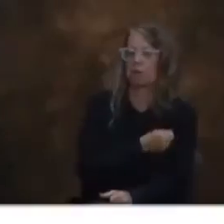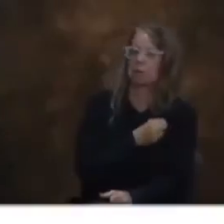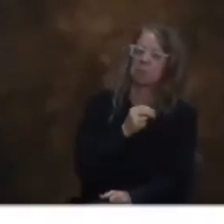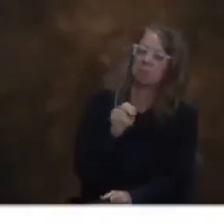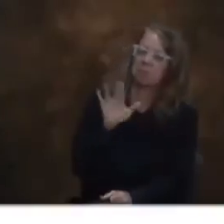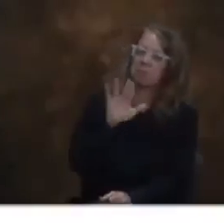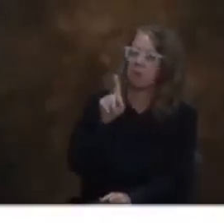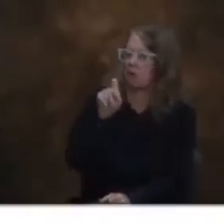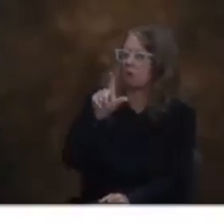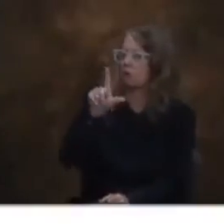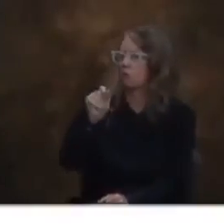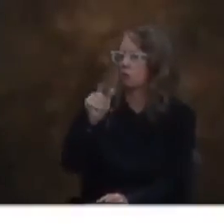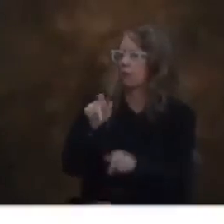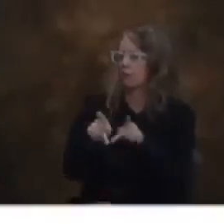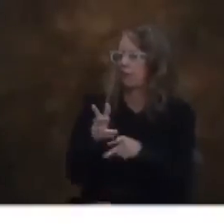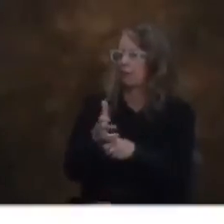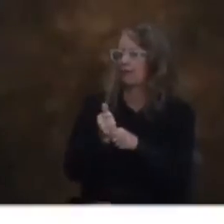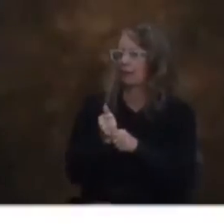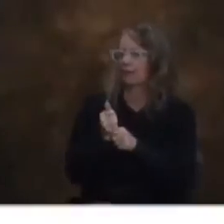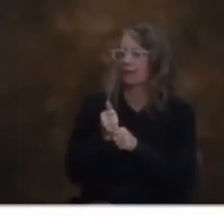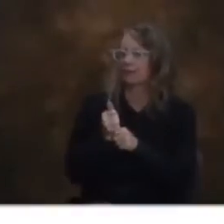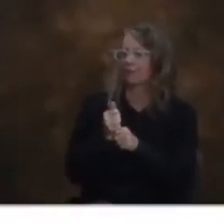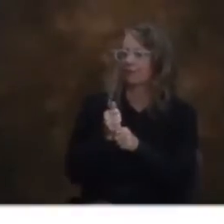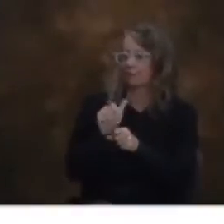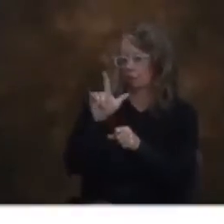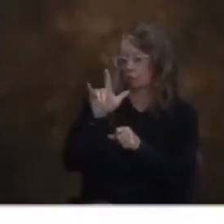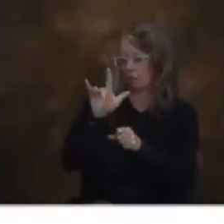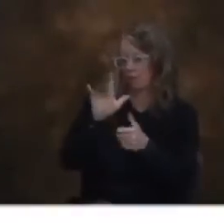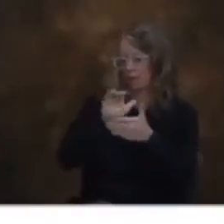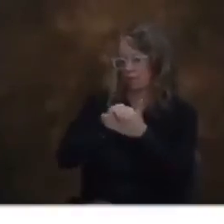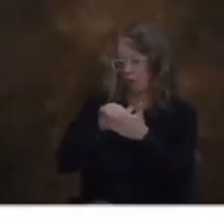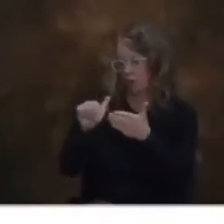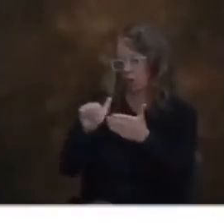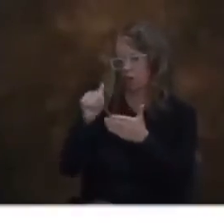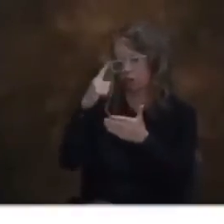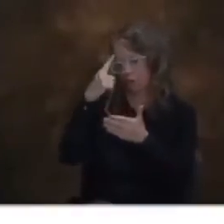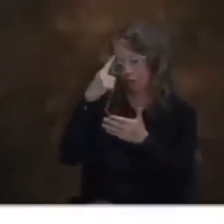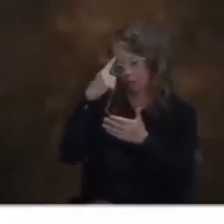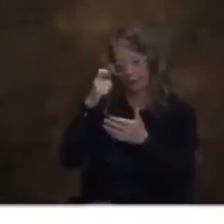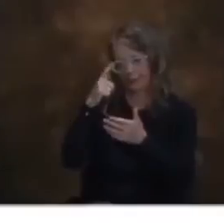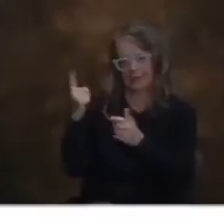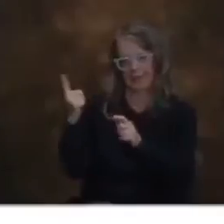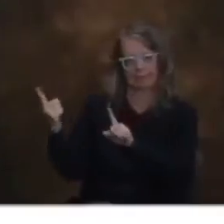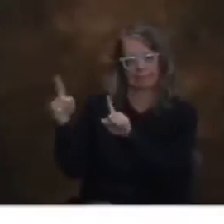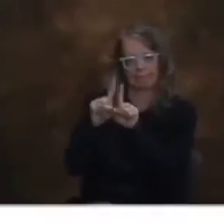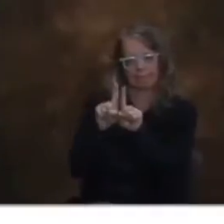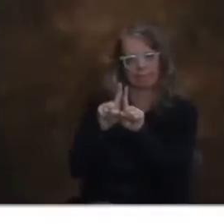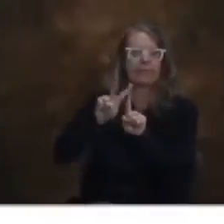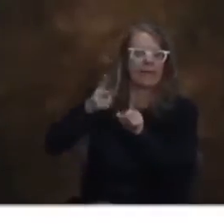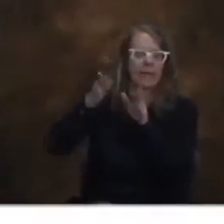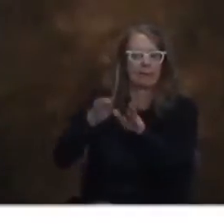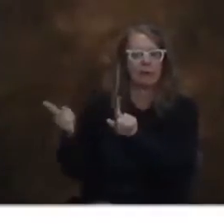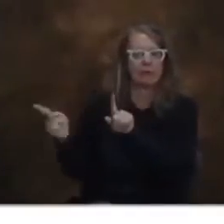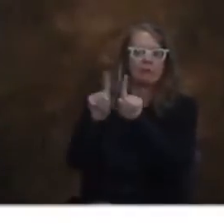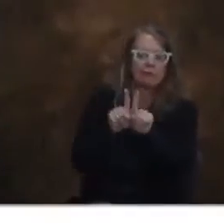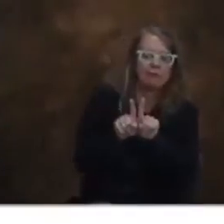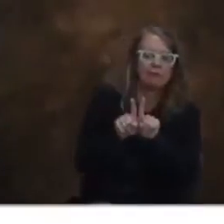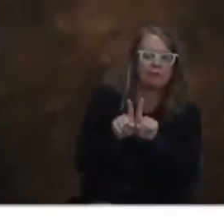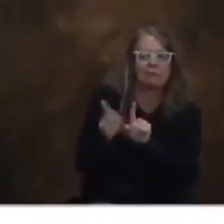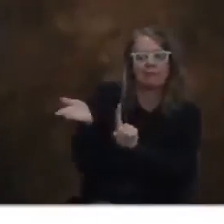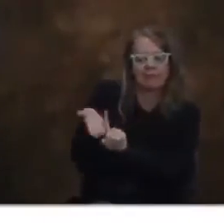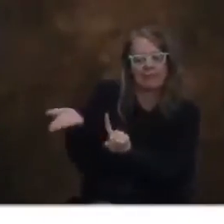casi 180 20 personas han recibido 25 dólares por traer a alguien para que se ponga la primer dosis de la vacuna